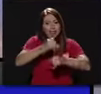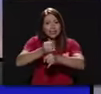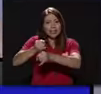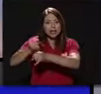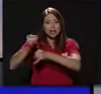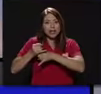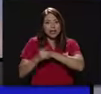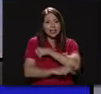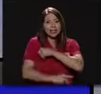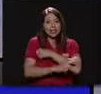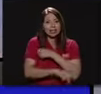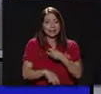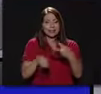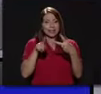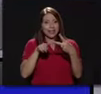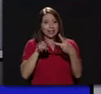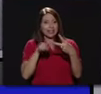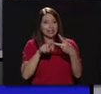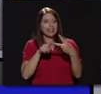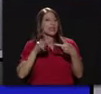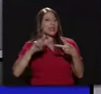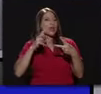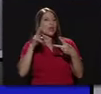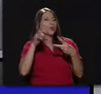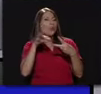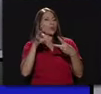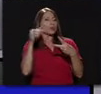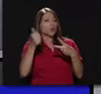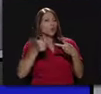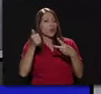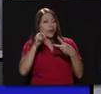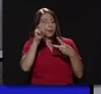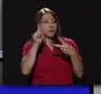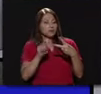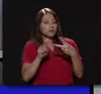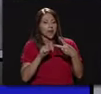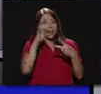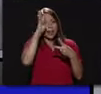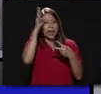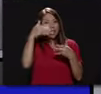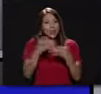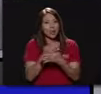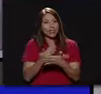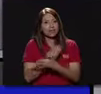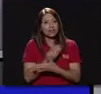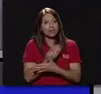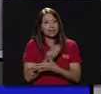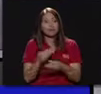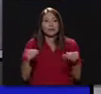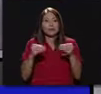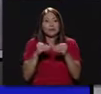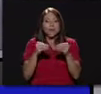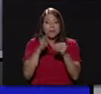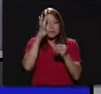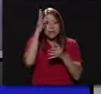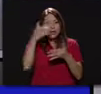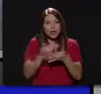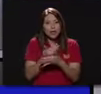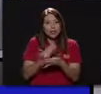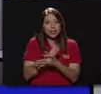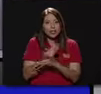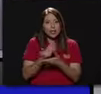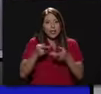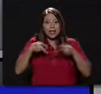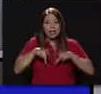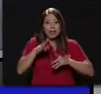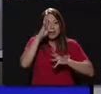país. ¿Cuál es la segunda opción para generar un mayor crecimiento económico? La innovación. Generar mayor innovación que